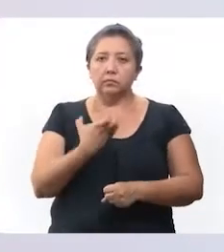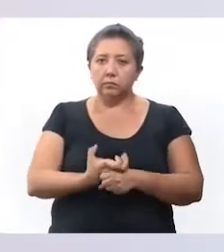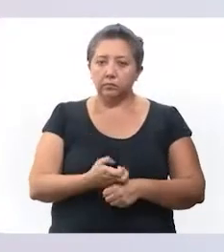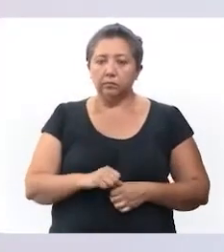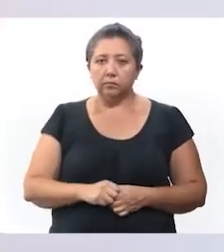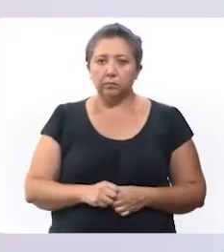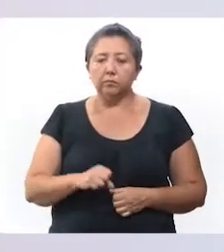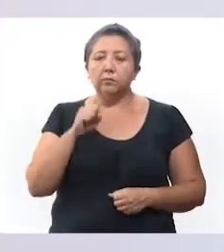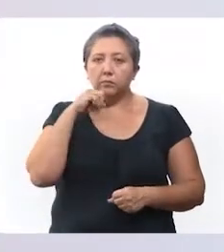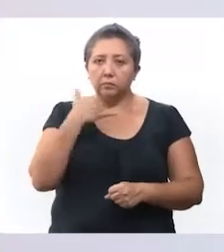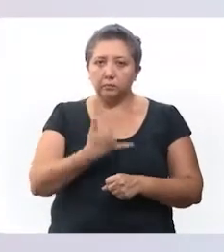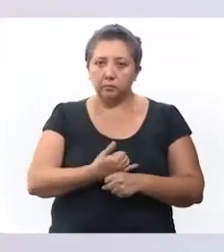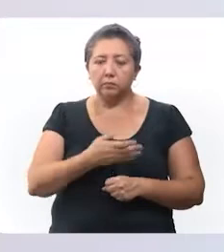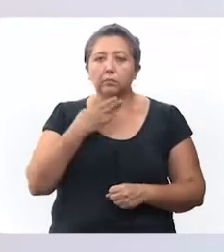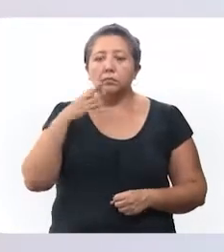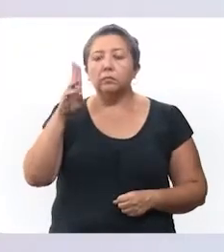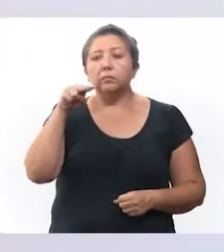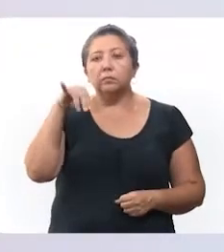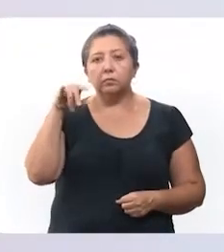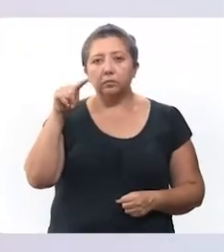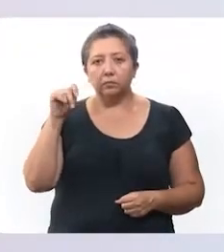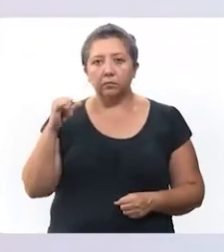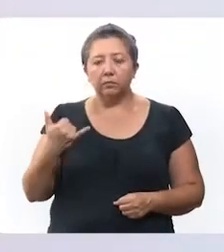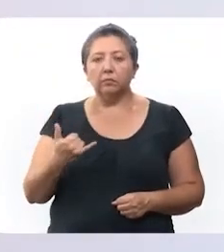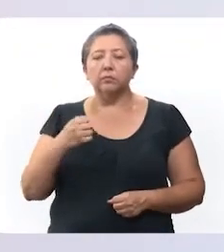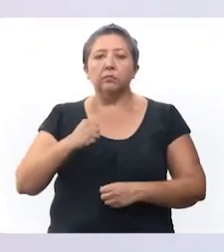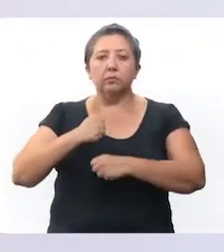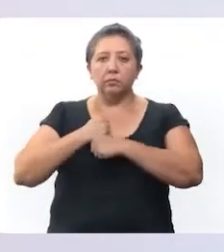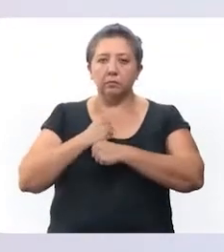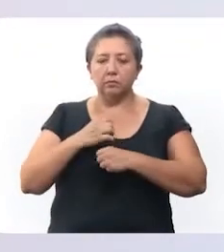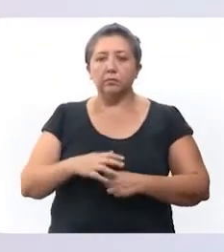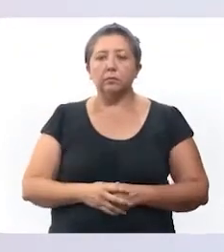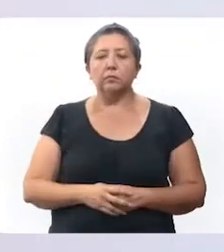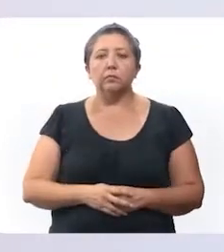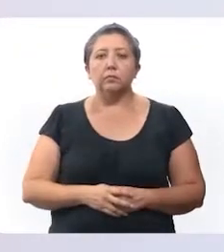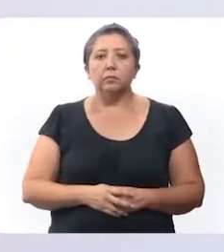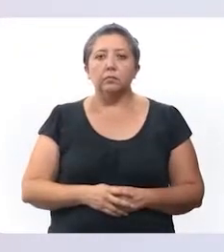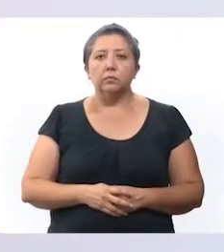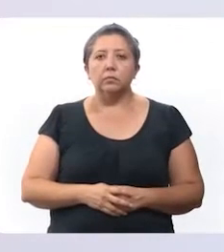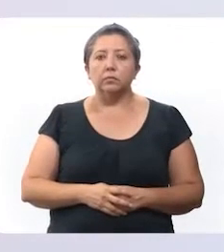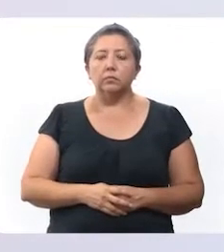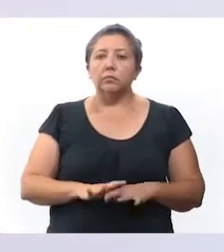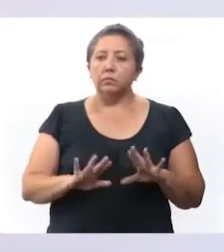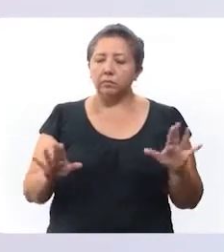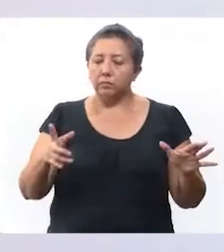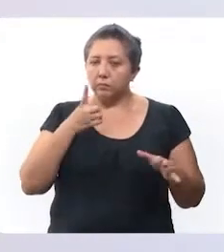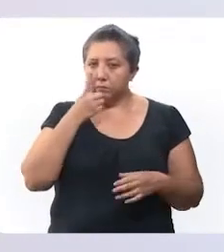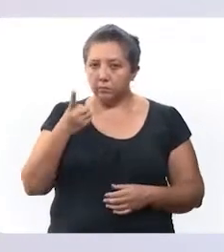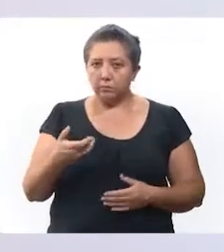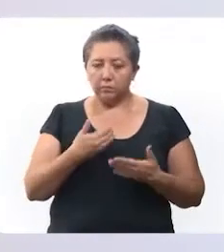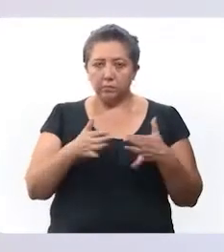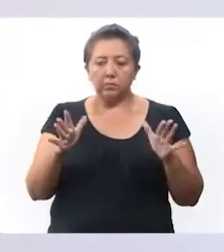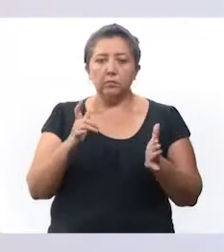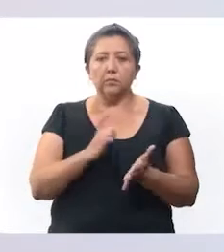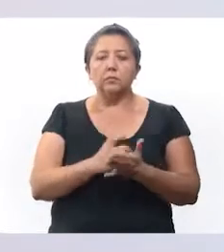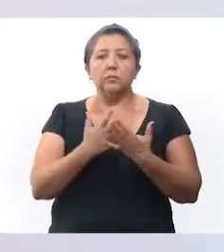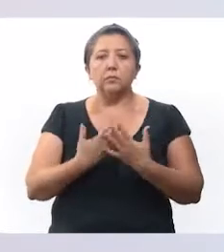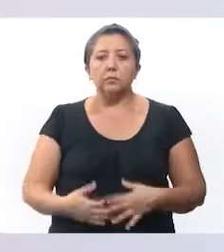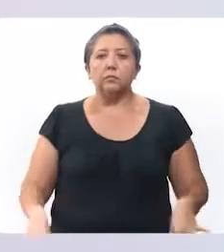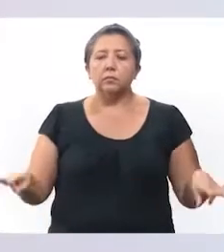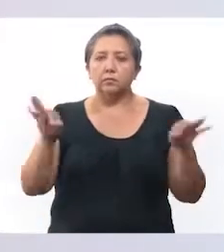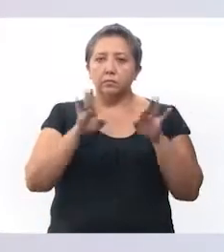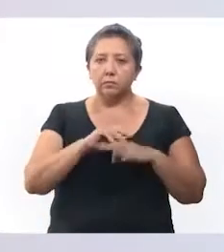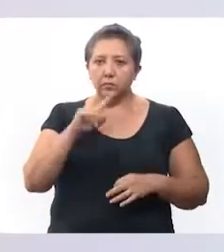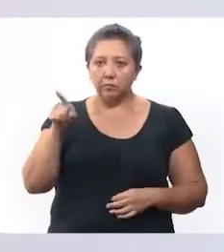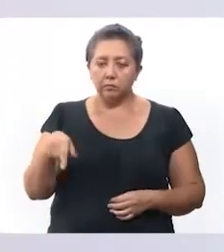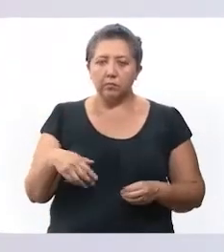Estado, la Secretaría de Bienestar y las Fuerzas Armadas. Como se ha señalado, en la reapertura económica,